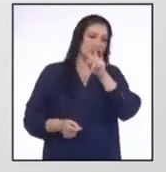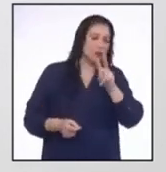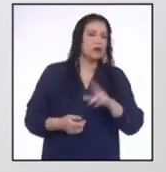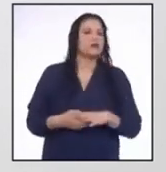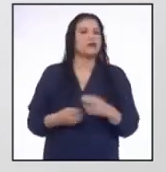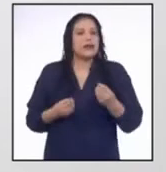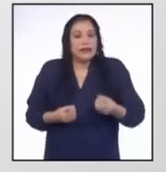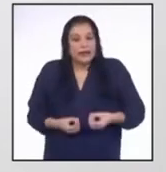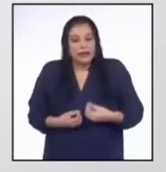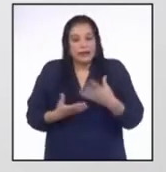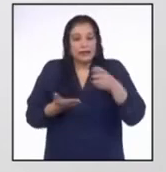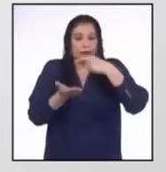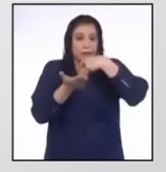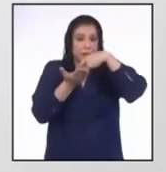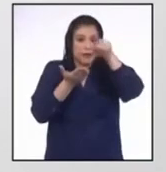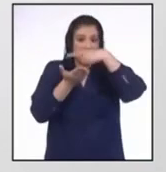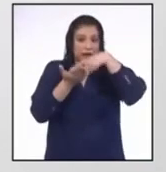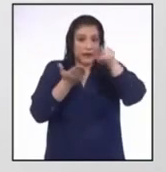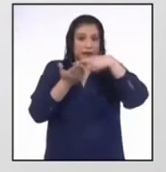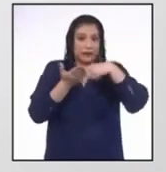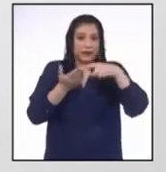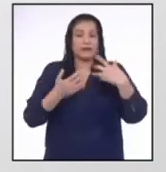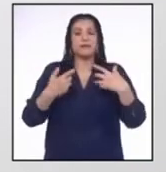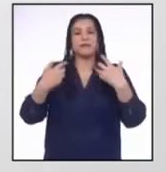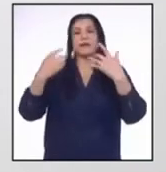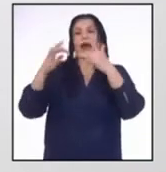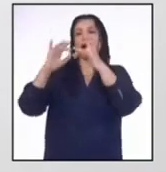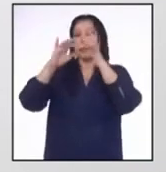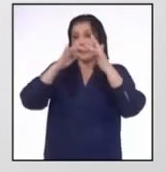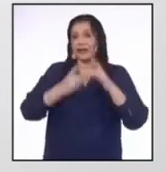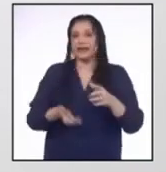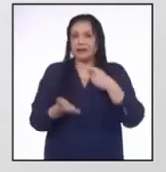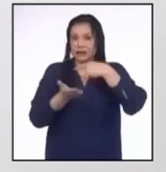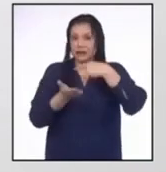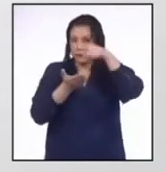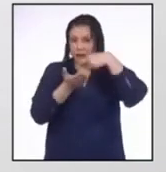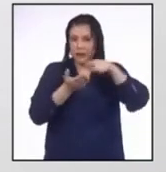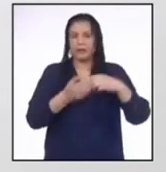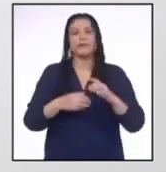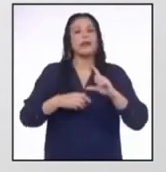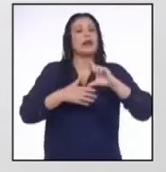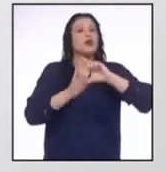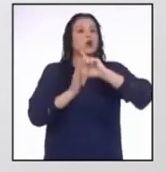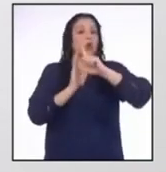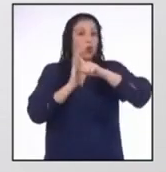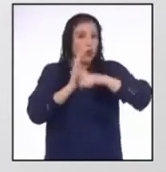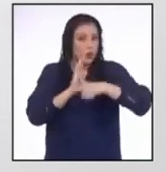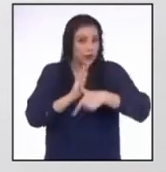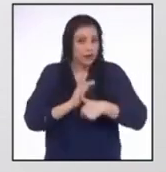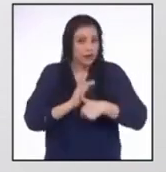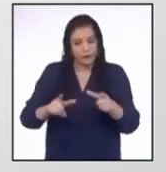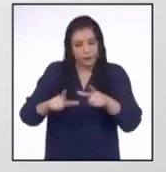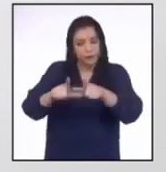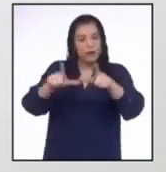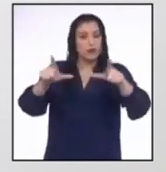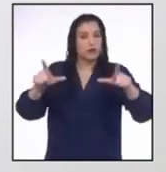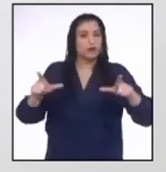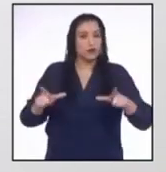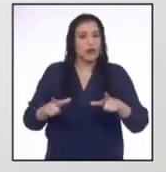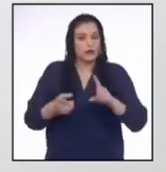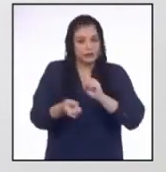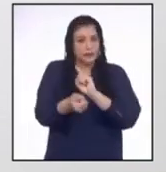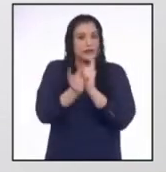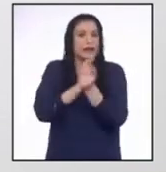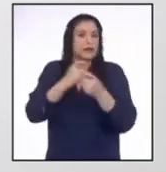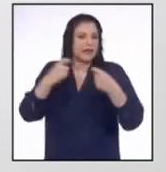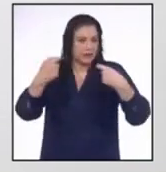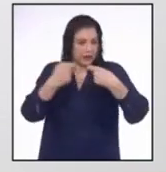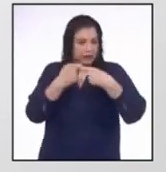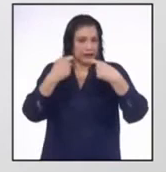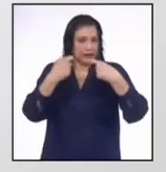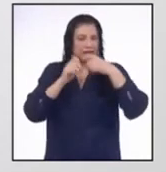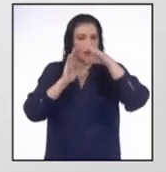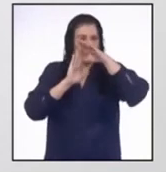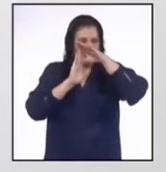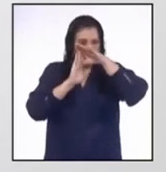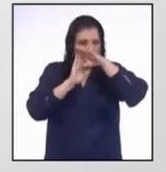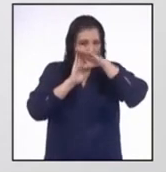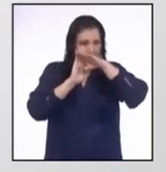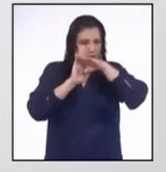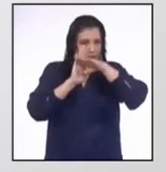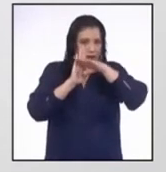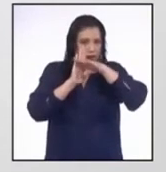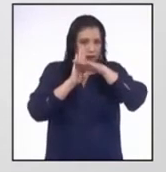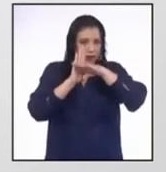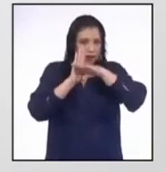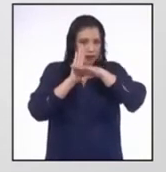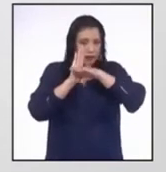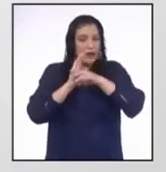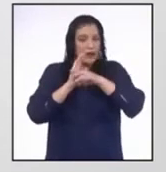y entregan la energía a la red de distribución. Posteriormente, los centros de transformación reducen la tensión hasta